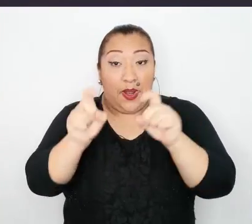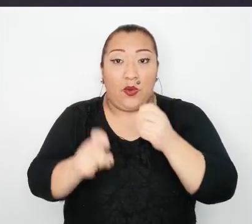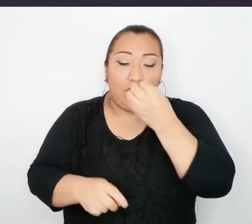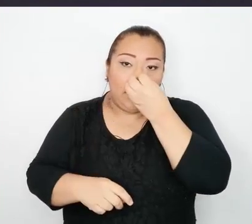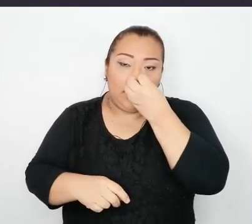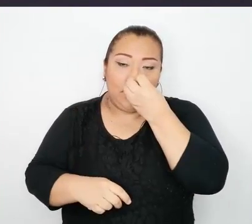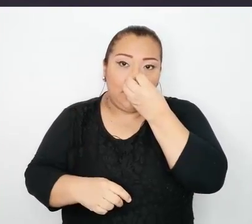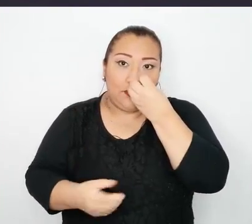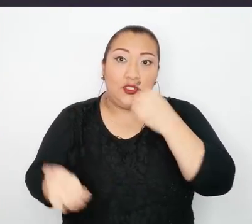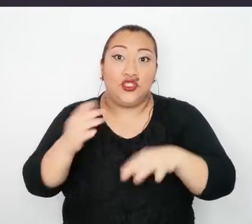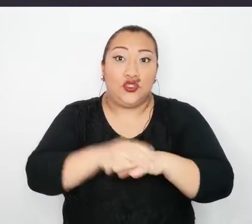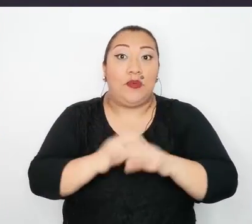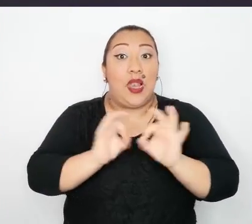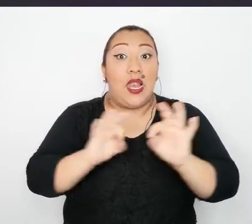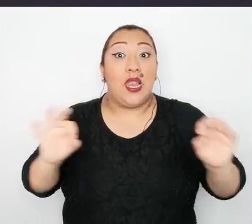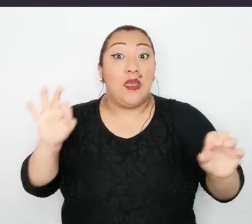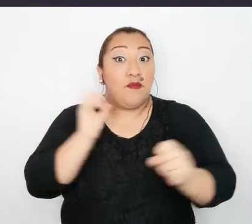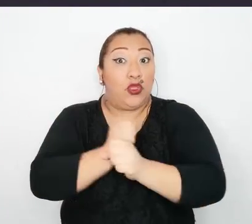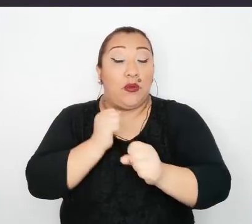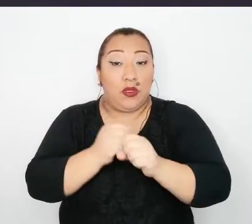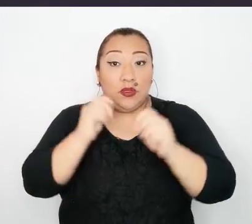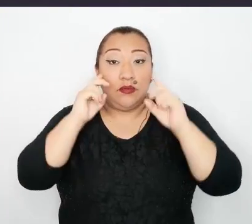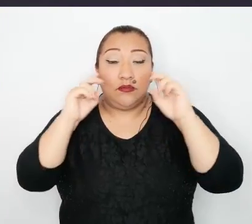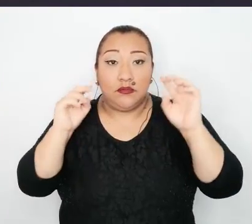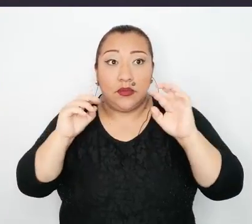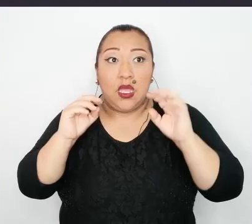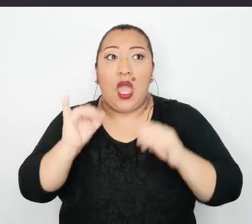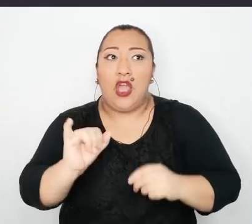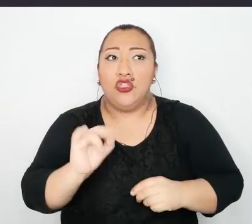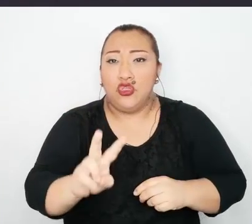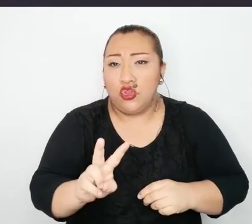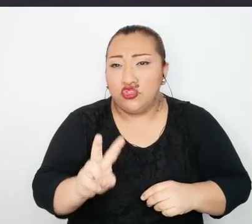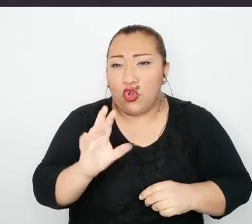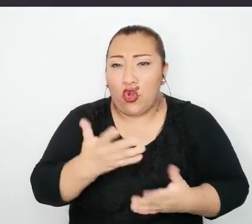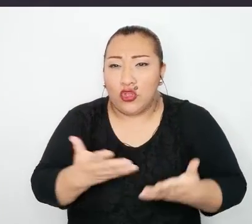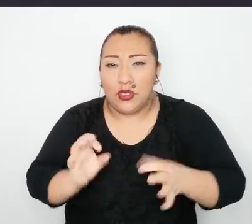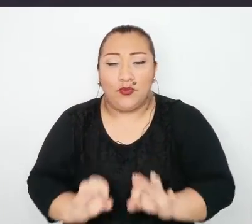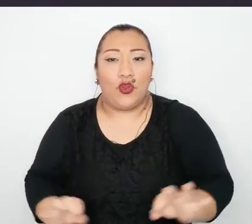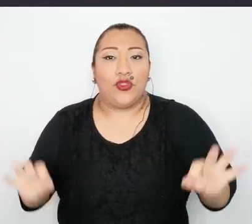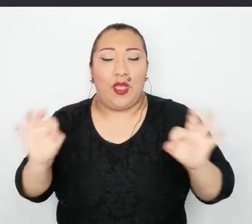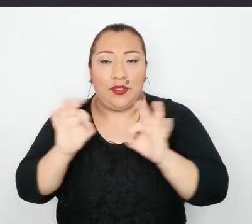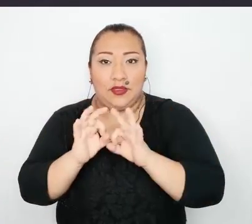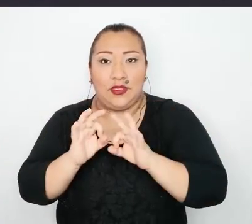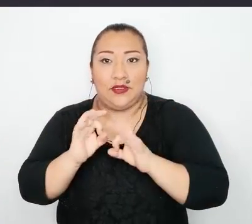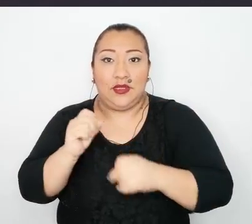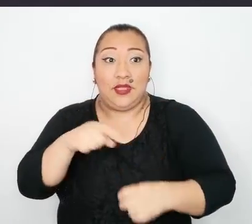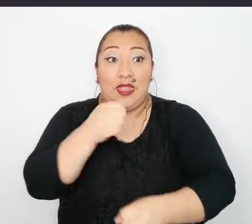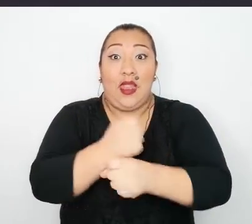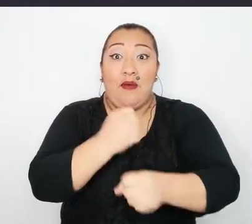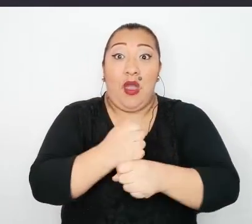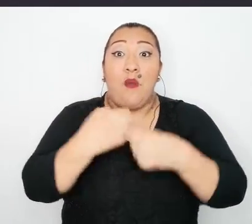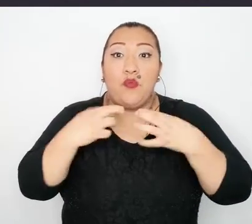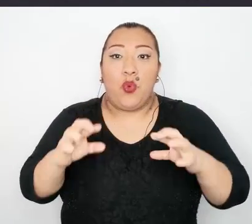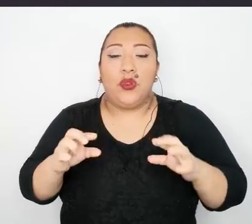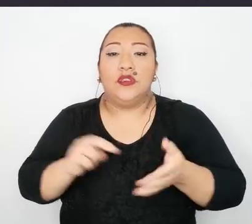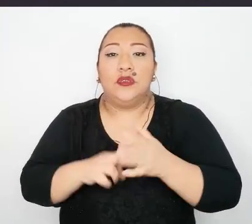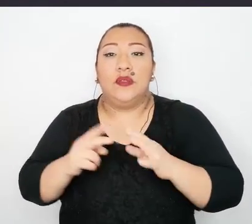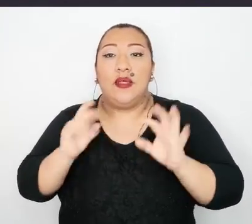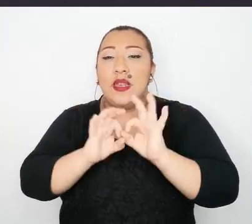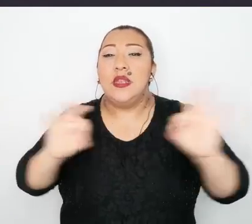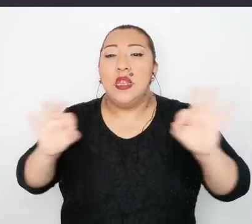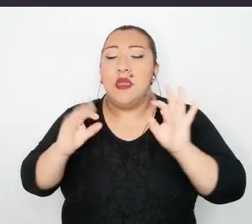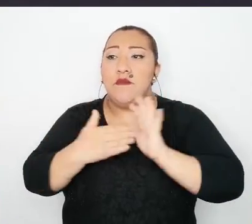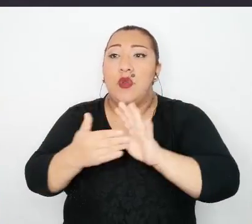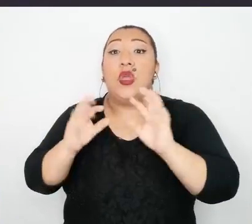primera pregunta, respecto a la transparencia, hay dos elementos que le resultan característicos a la función pública: